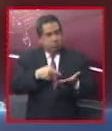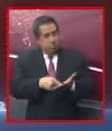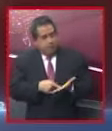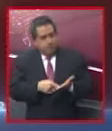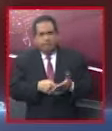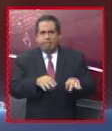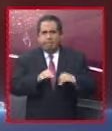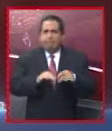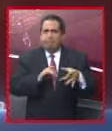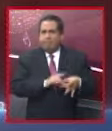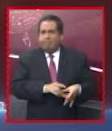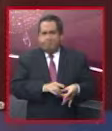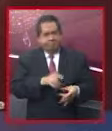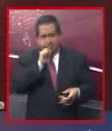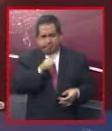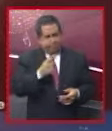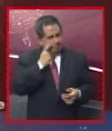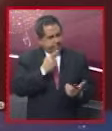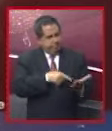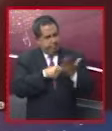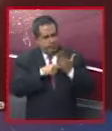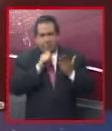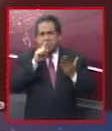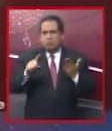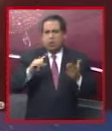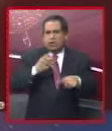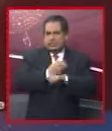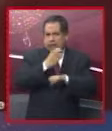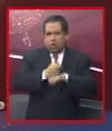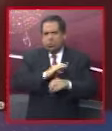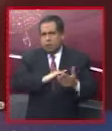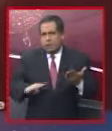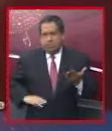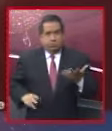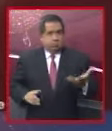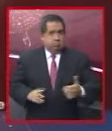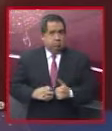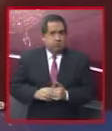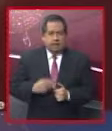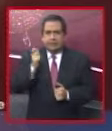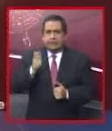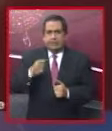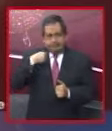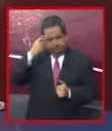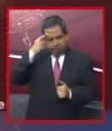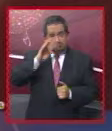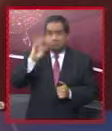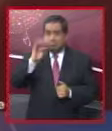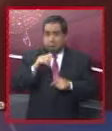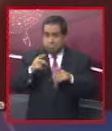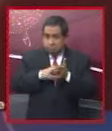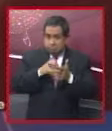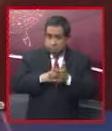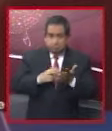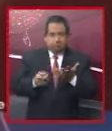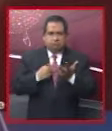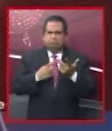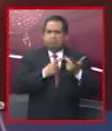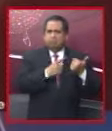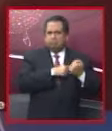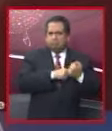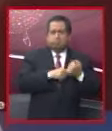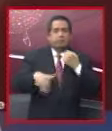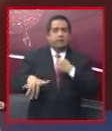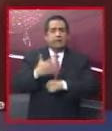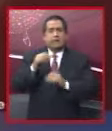con entes públicos de la Federación, de las entidades federativas y los municipios. Como consecuencia de ello, se derogarían otras referencias incluidas en